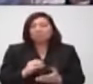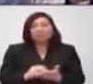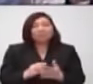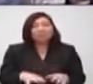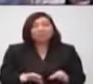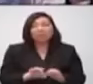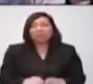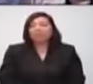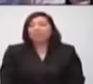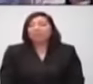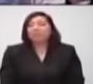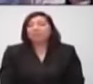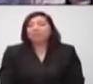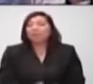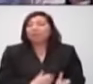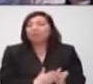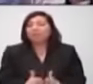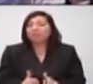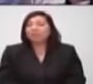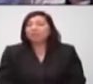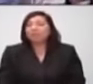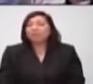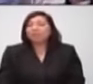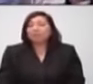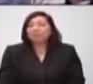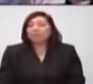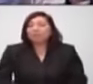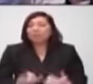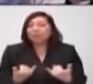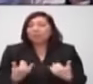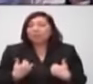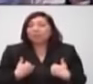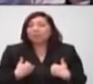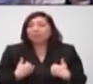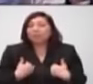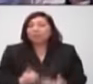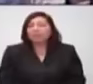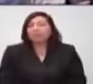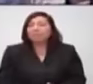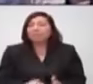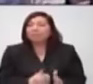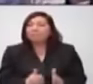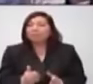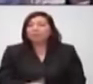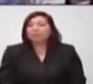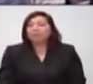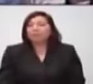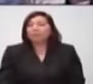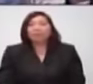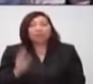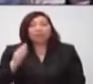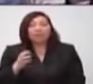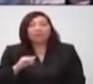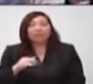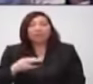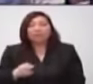resaltante de la adenda 1 es que eliminan el COSAC. Eliminan un metropolitano. Hoy tendríamos infraestructuras vial de un metropolitano entre Javier Prado y